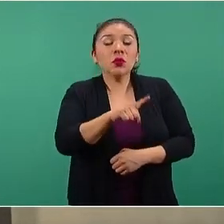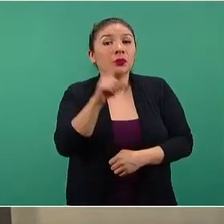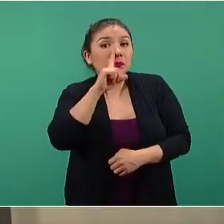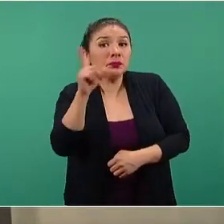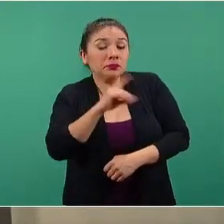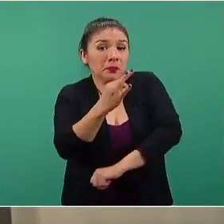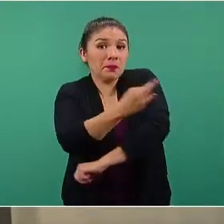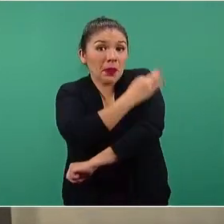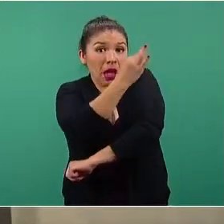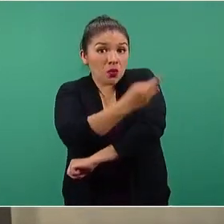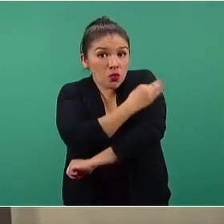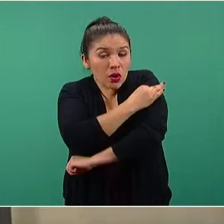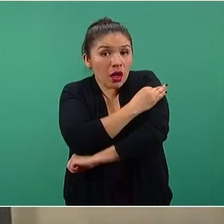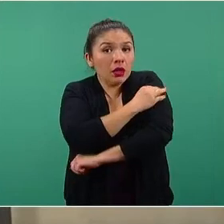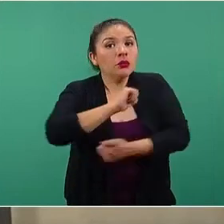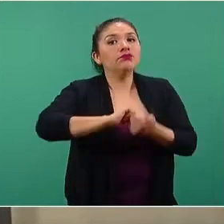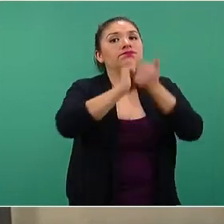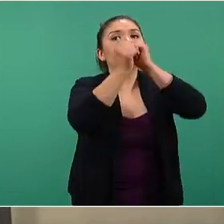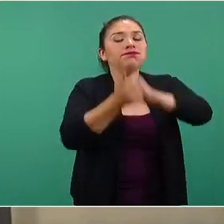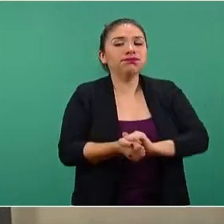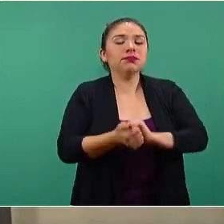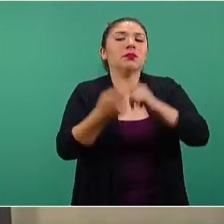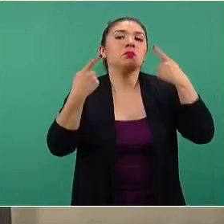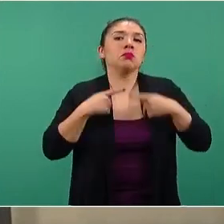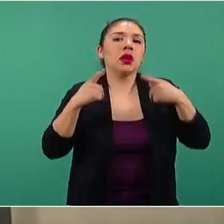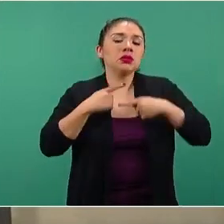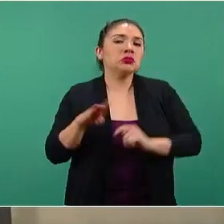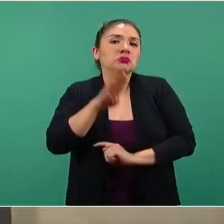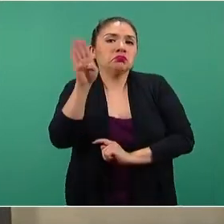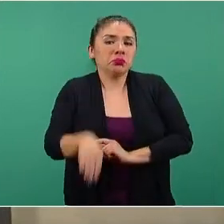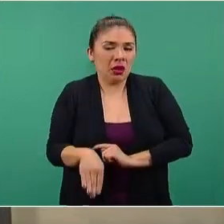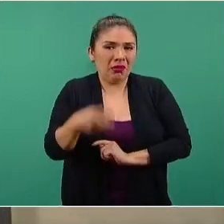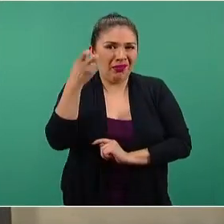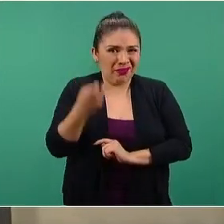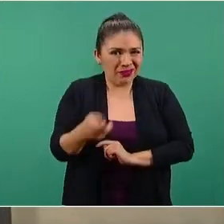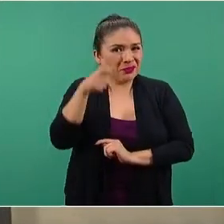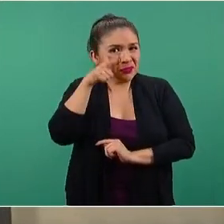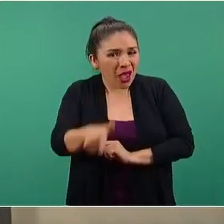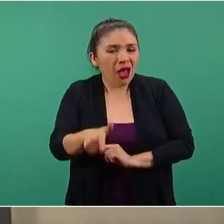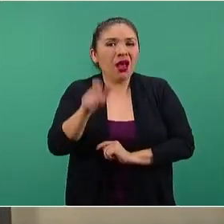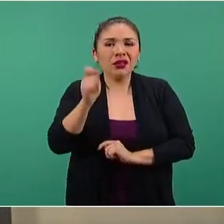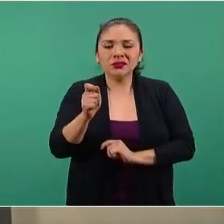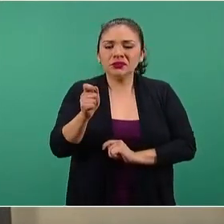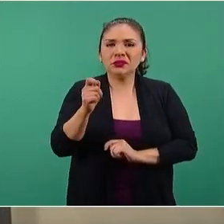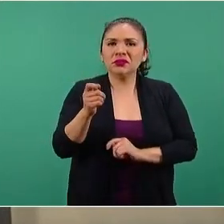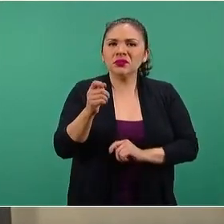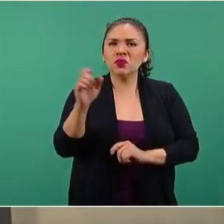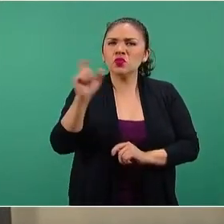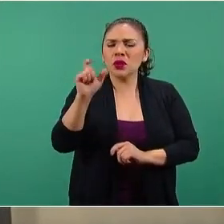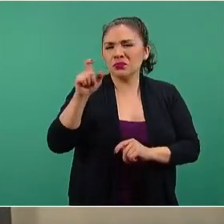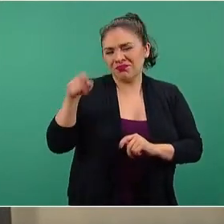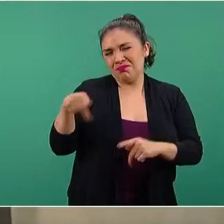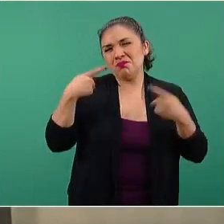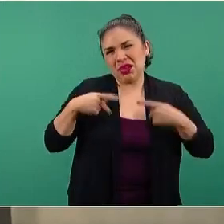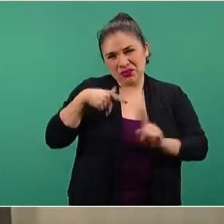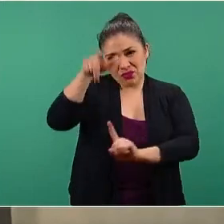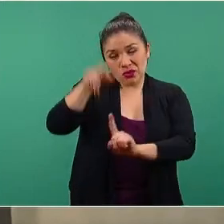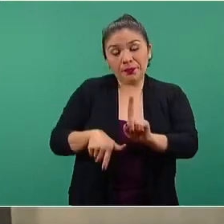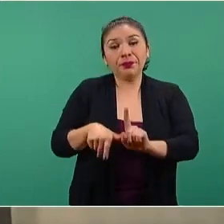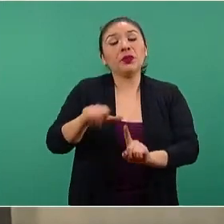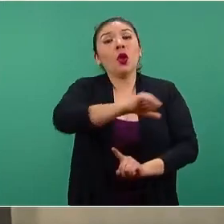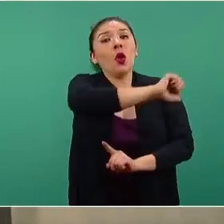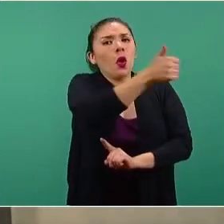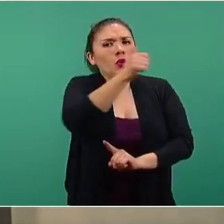causal entre vacuna y el desafortunado desenlace fatal que tuvo esta persona. Por